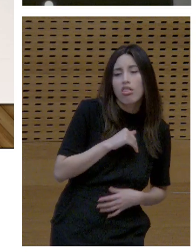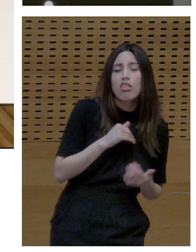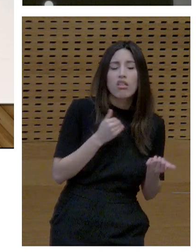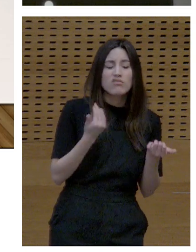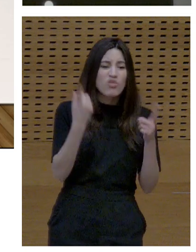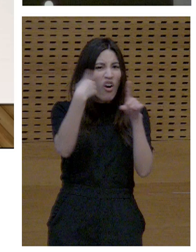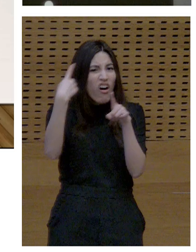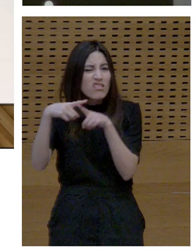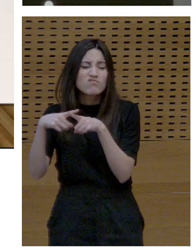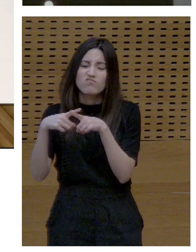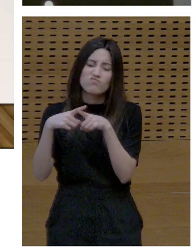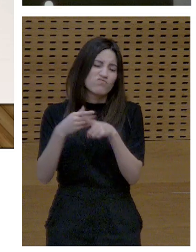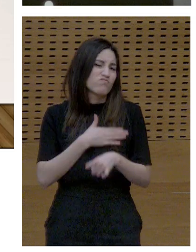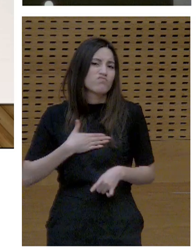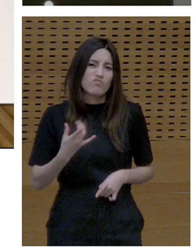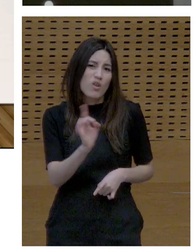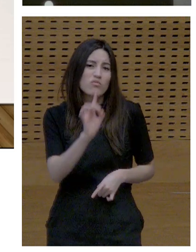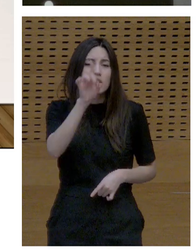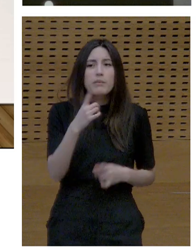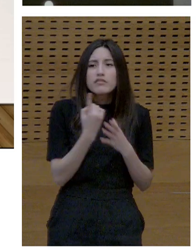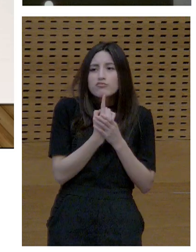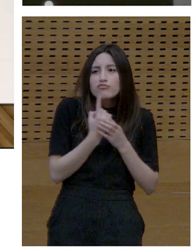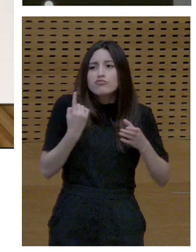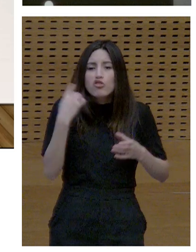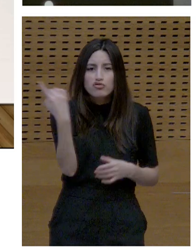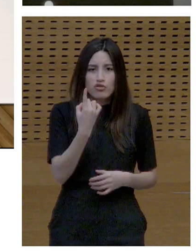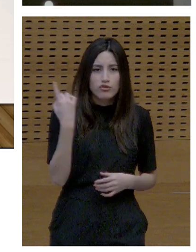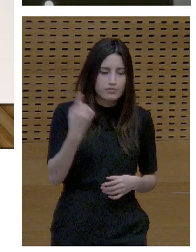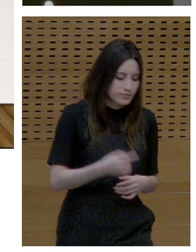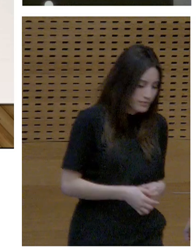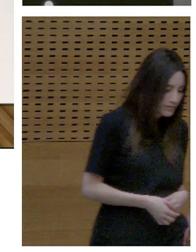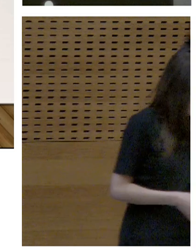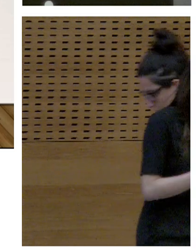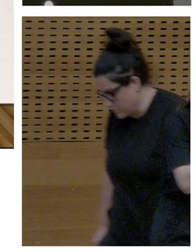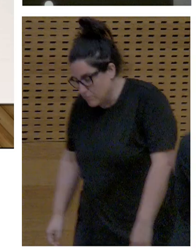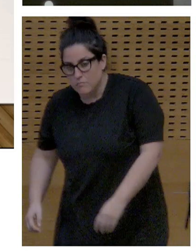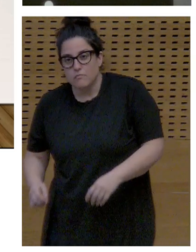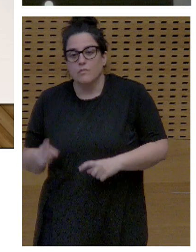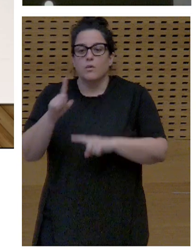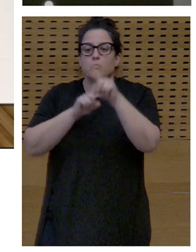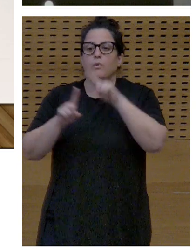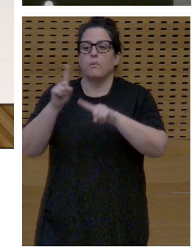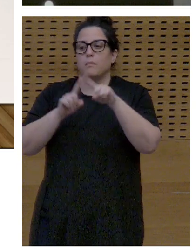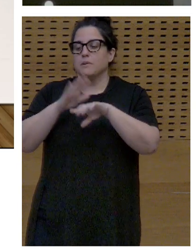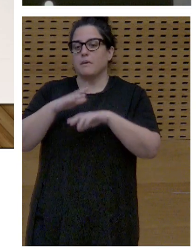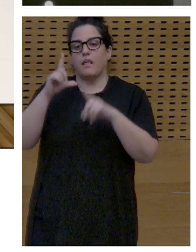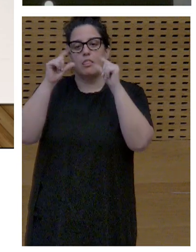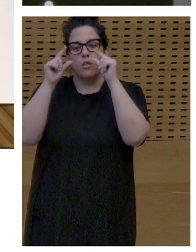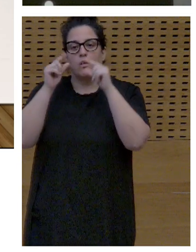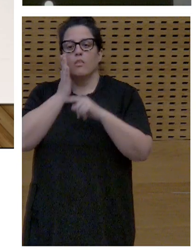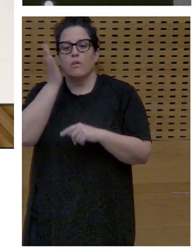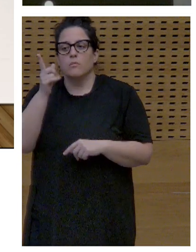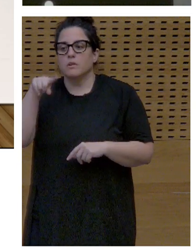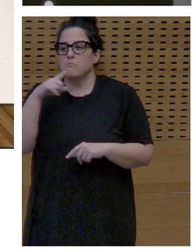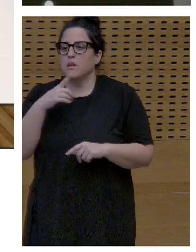cosas, tendencia mayor a aislarse. Los trastornos del sueño que hablábamos antes, ¿no? Que se